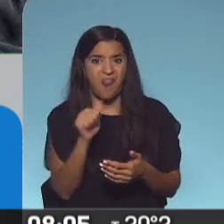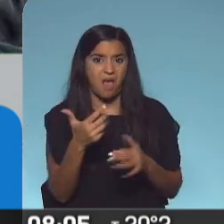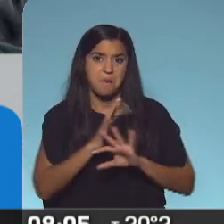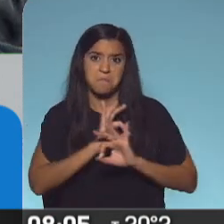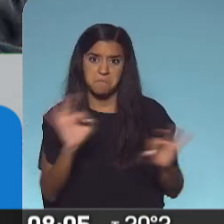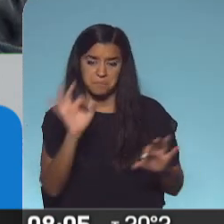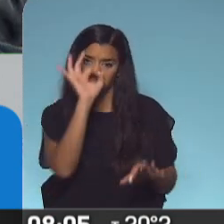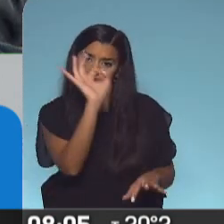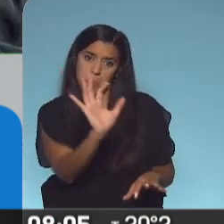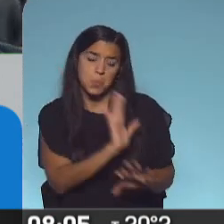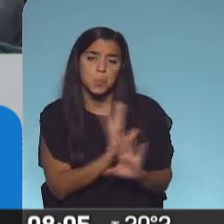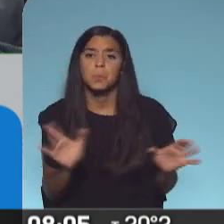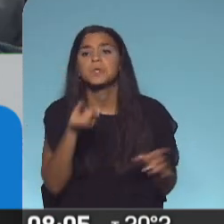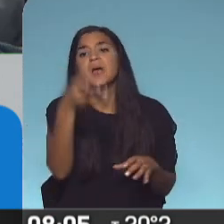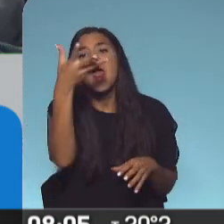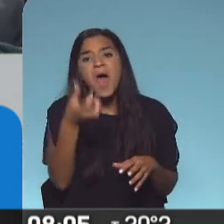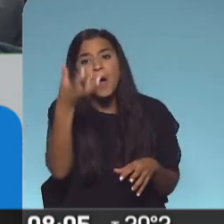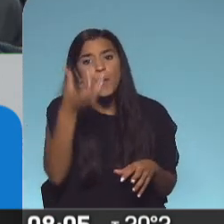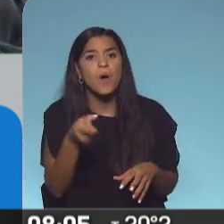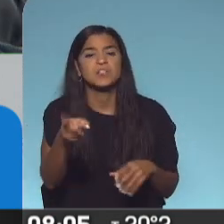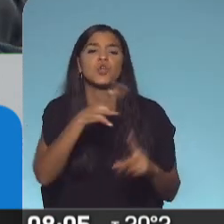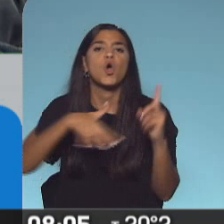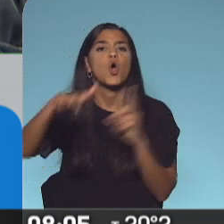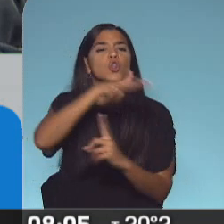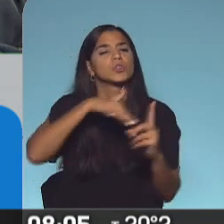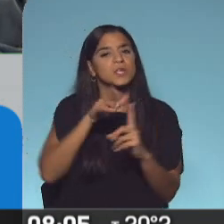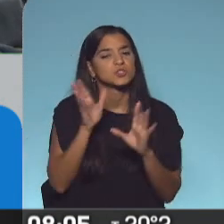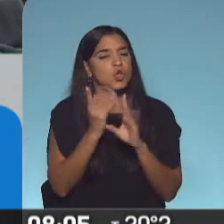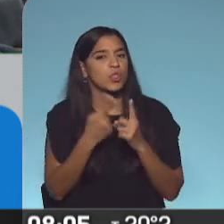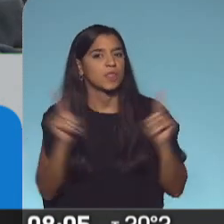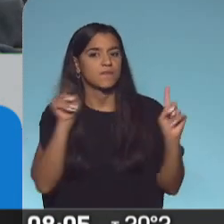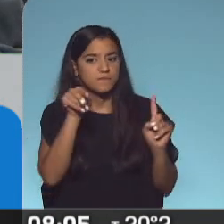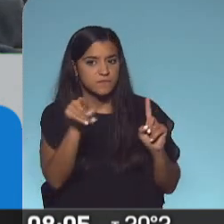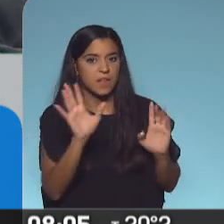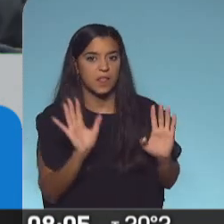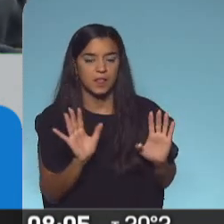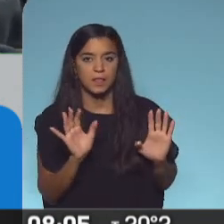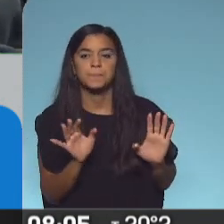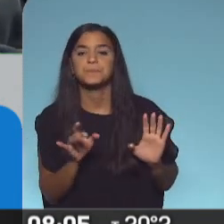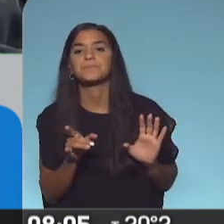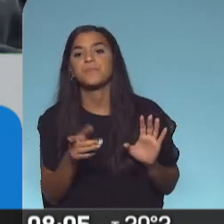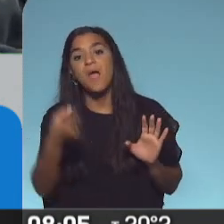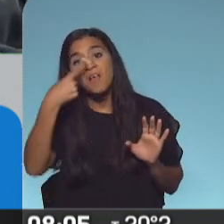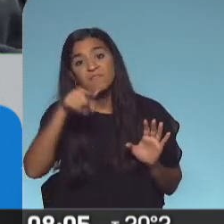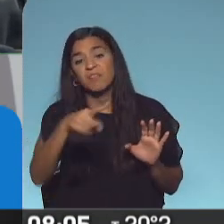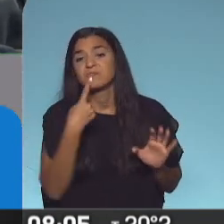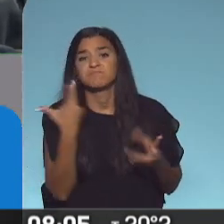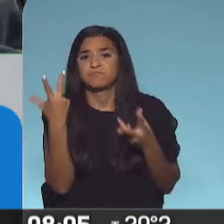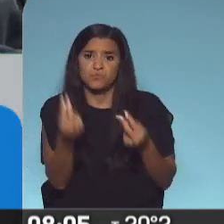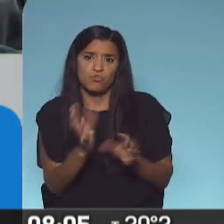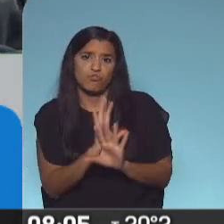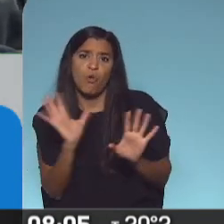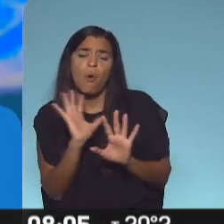esa grabación fue sacada de contexto, una vez más el sacado de contexto, y finalmente niega la acusación